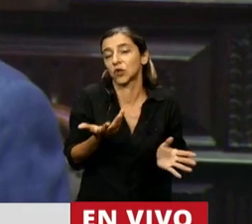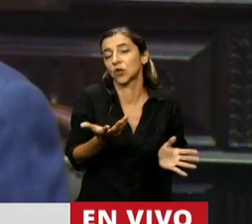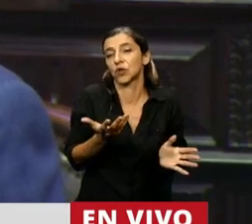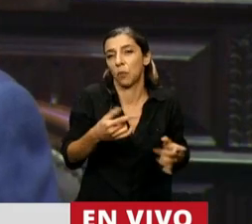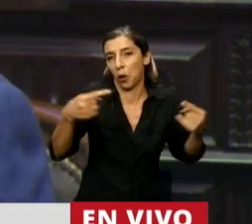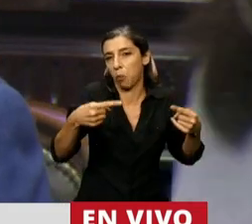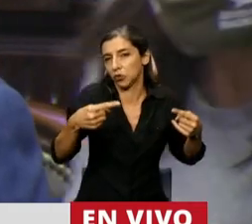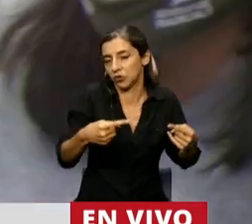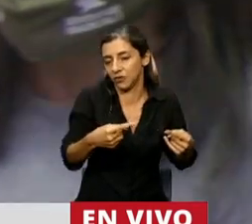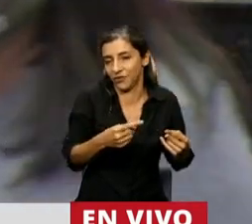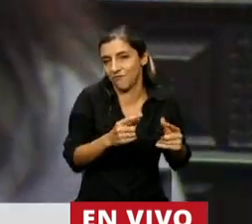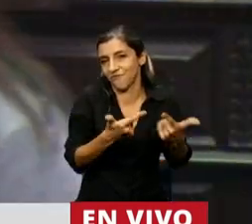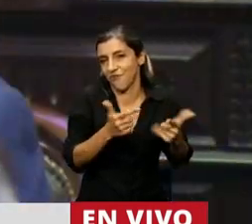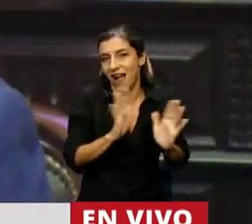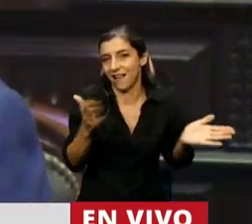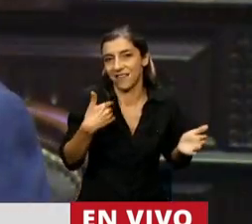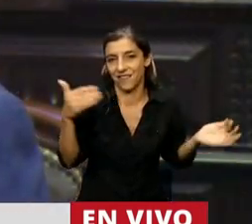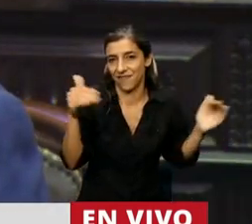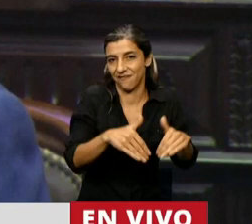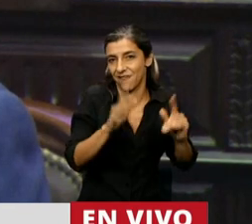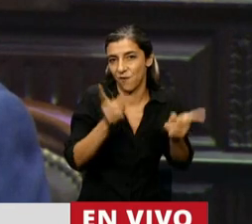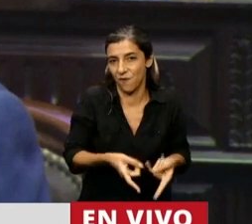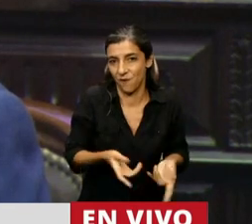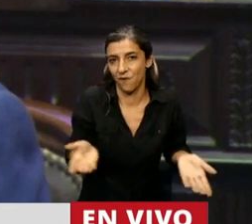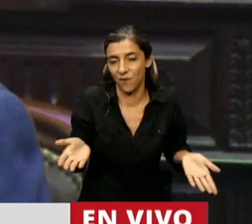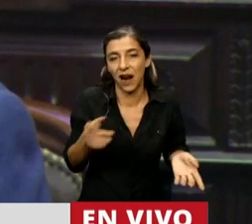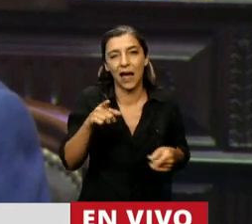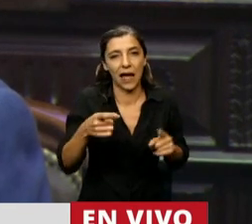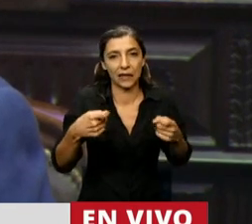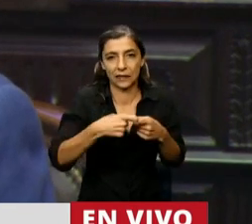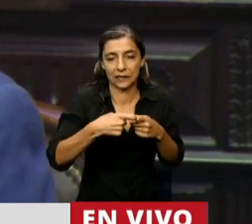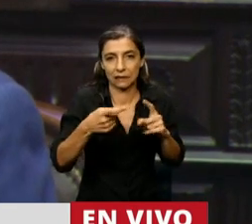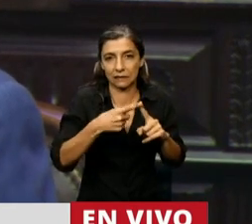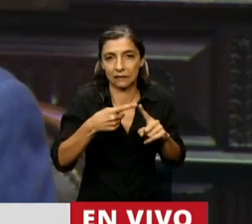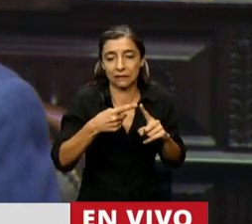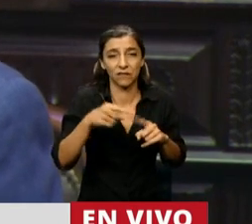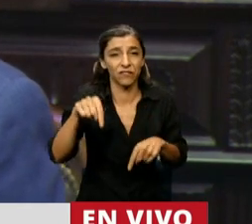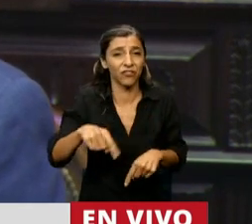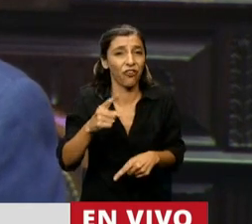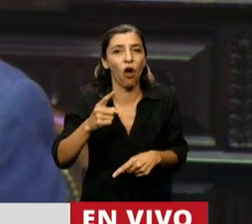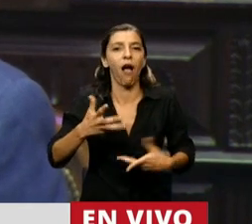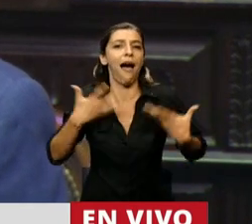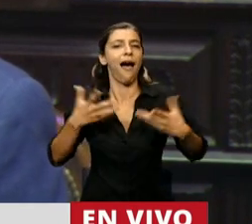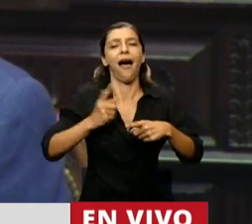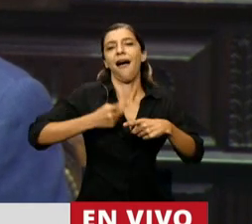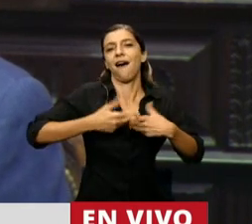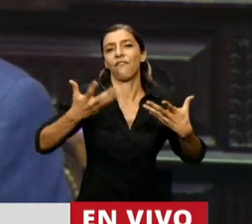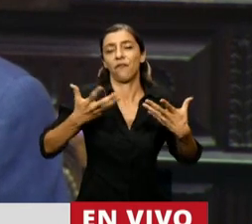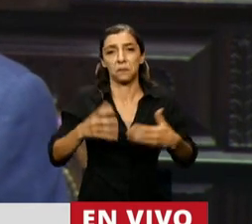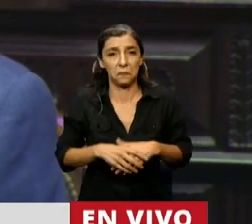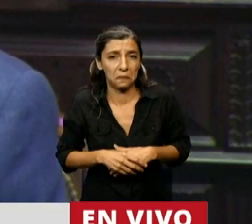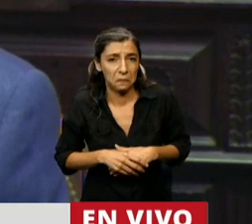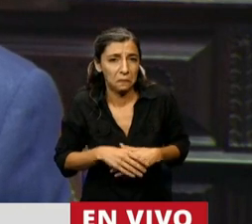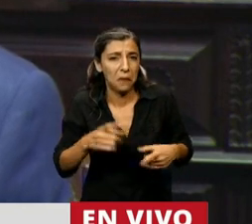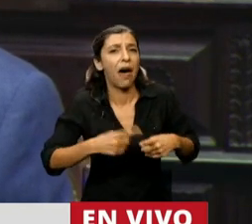oposición pero claramente no lo es y con esa complicidad hoy festejaban qué es lo que festejaban que le